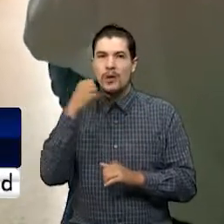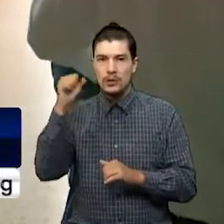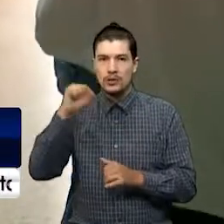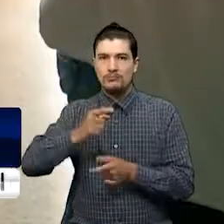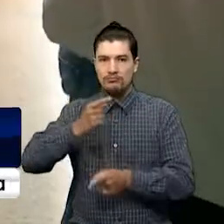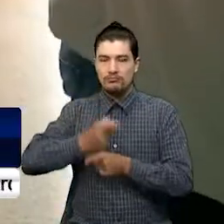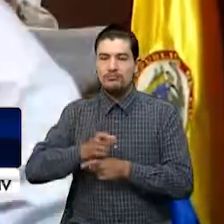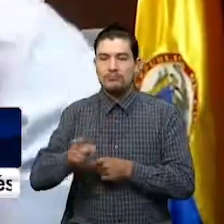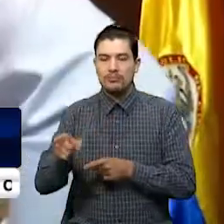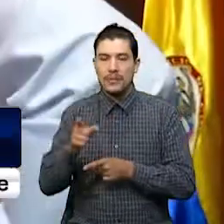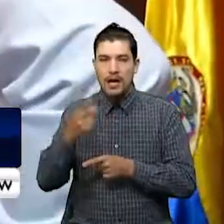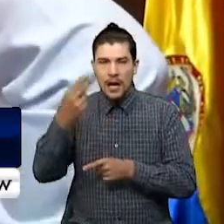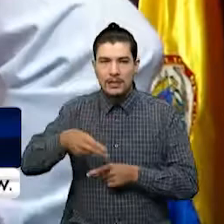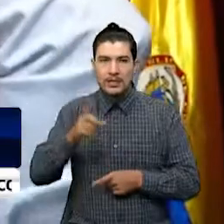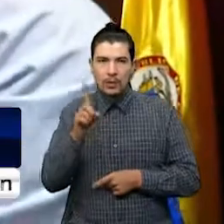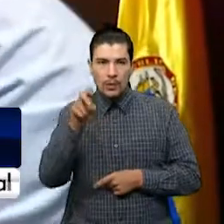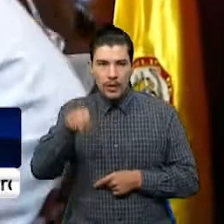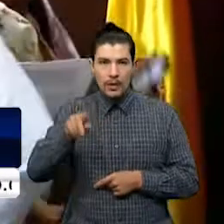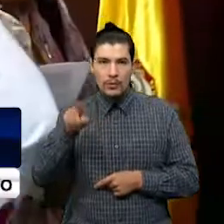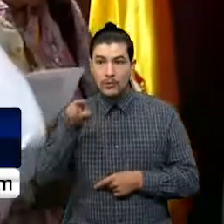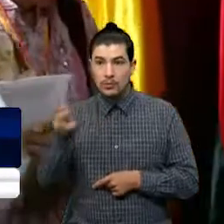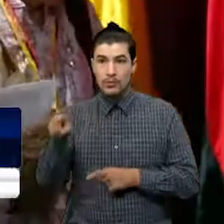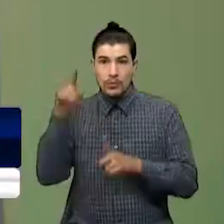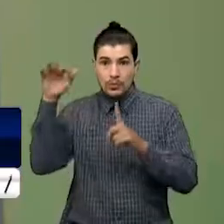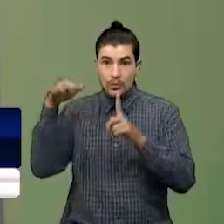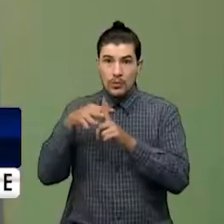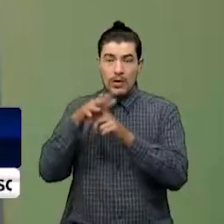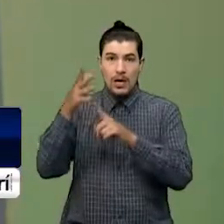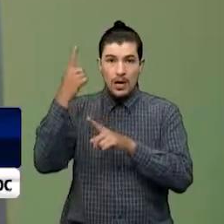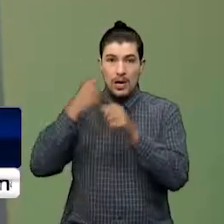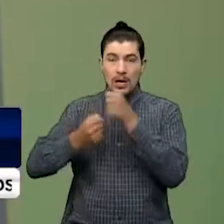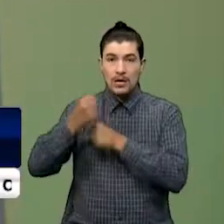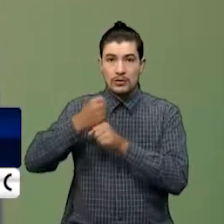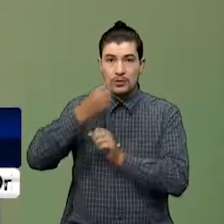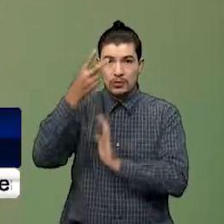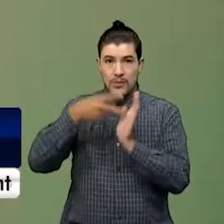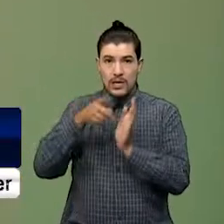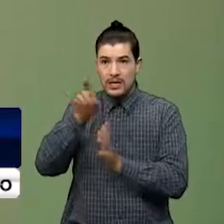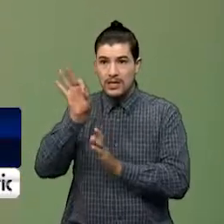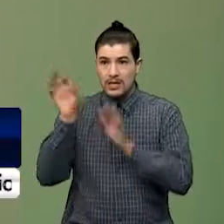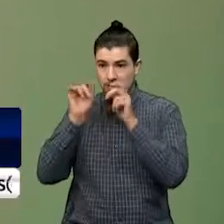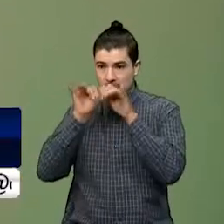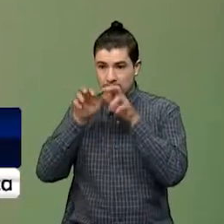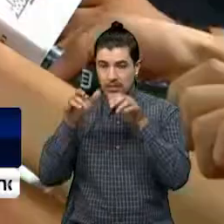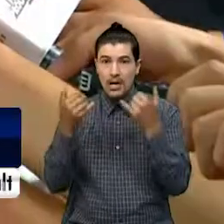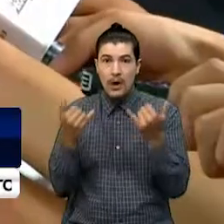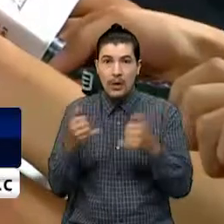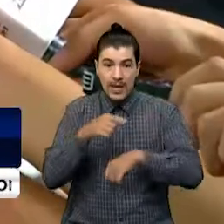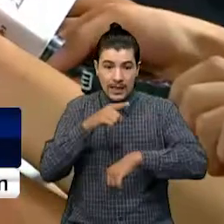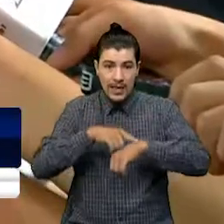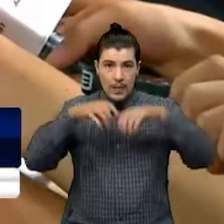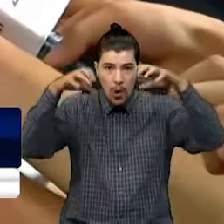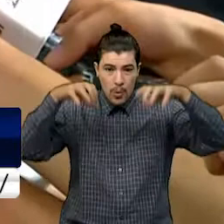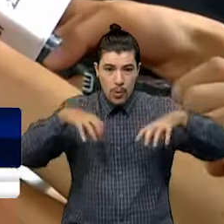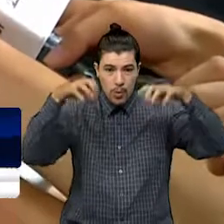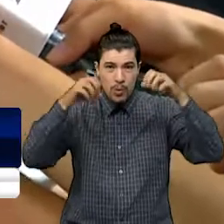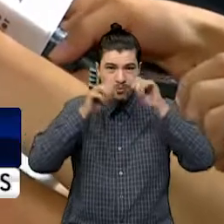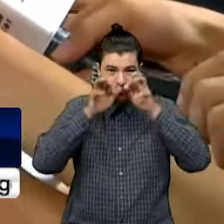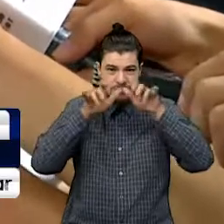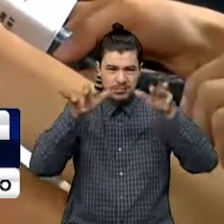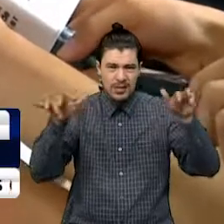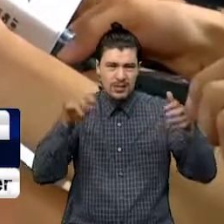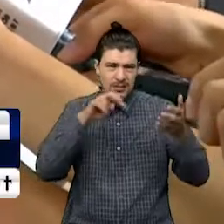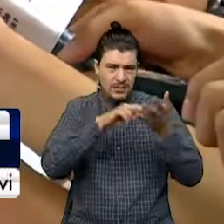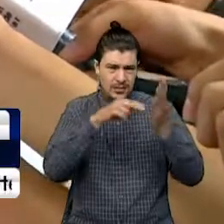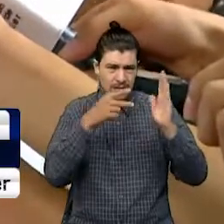Instituto Departamental de Salud manifestó que la influenza está en la región desde el 2013 y se intensifica por la época de lluvias. O sea, no quiere decir de que